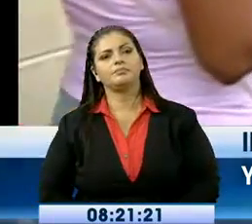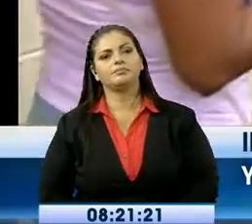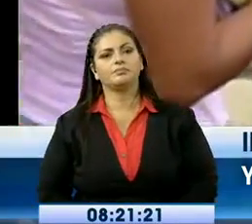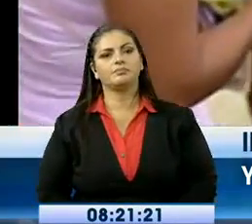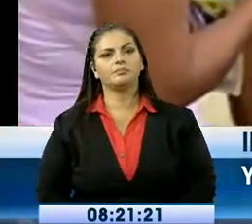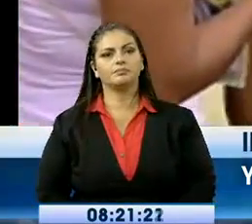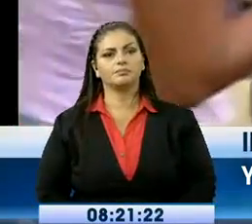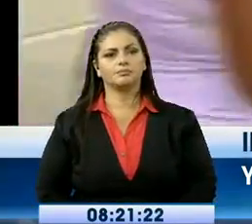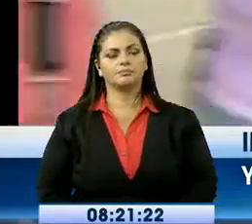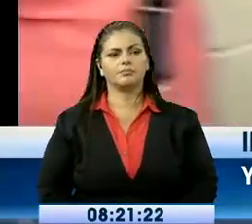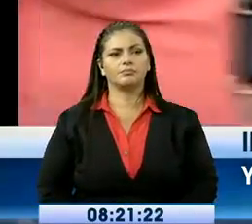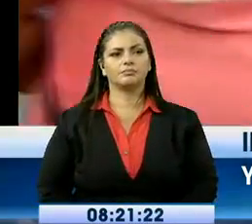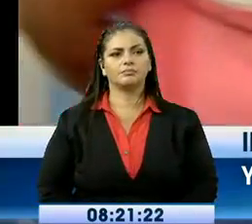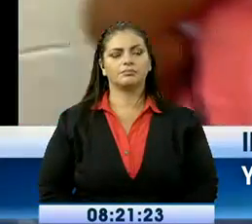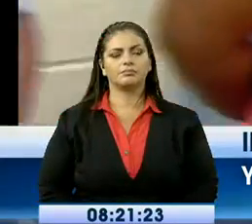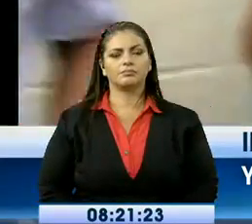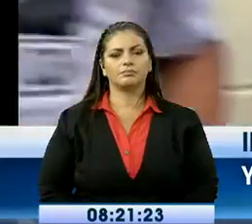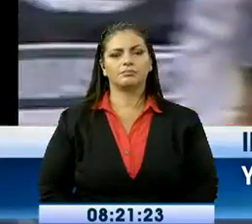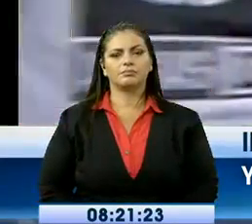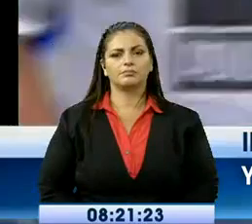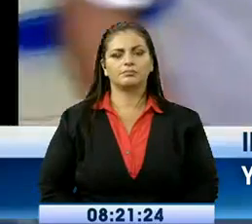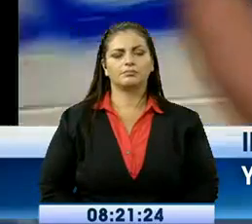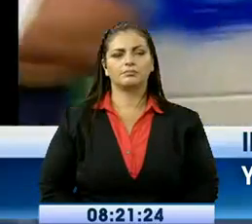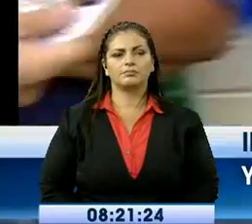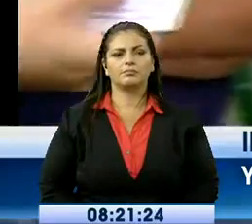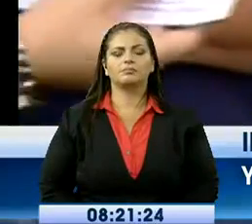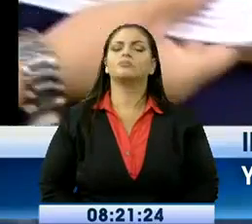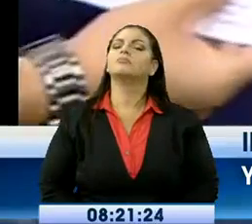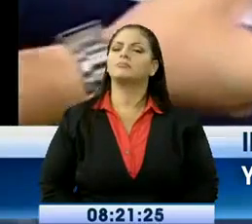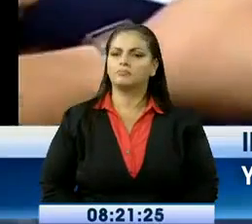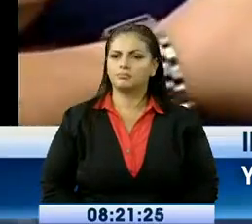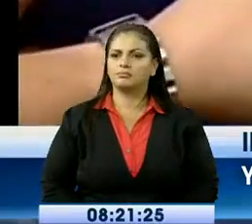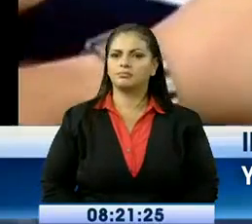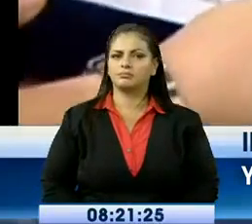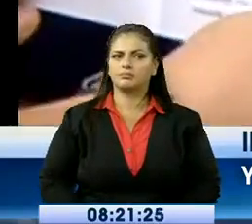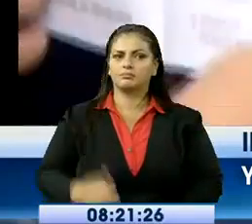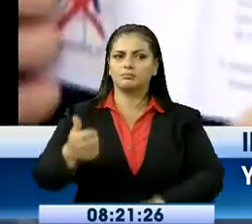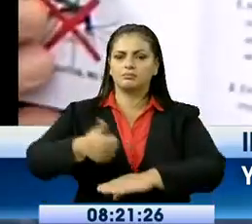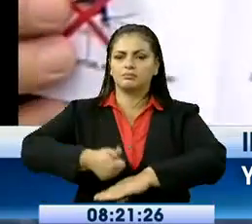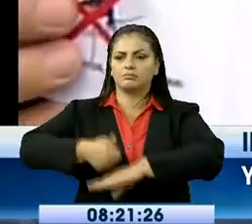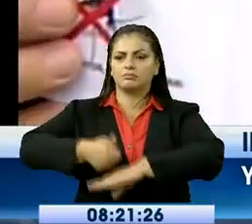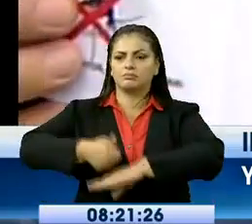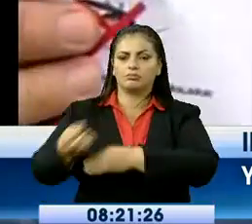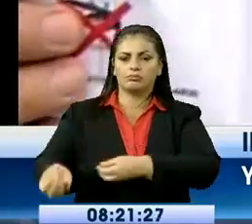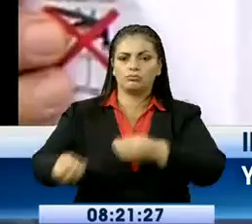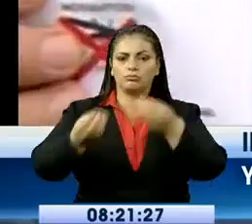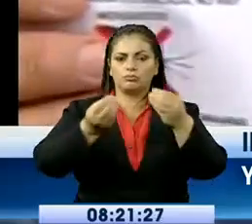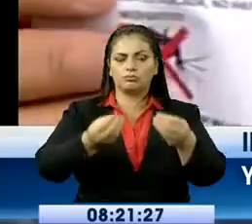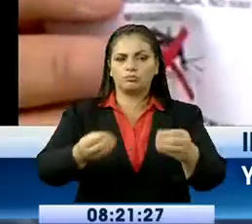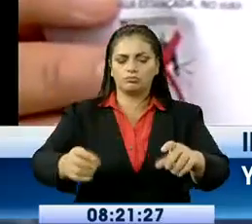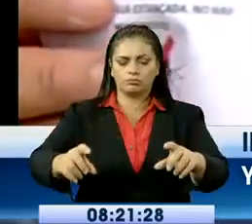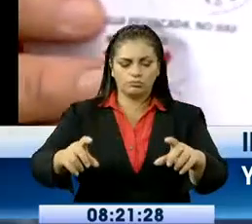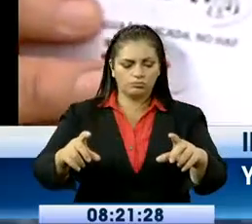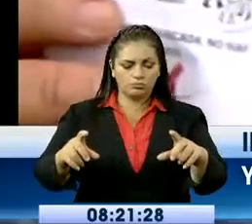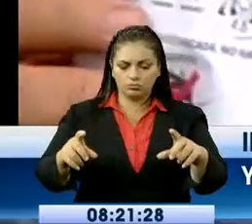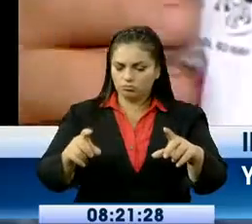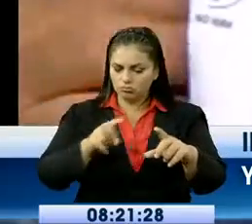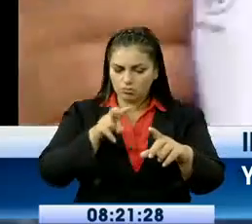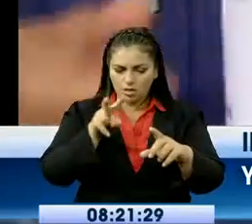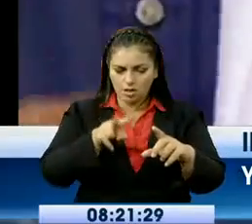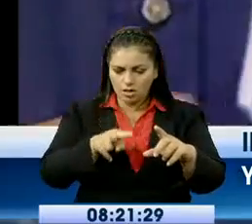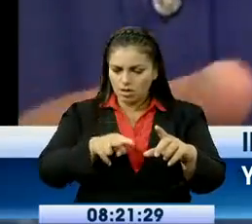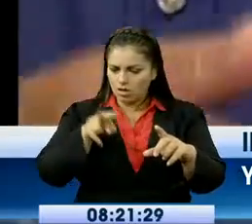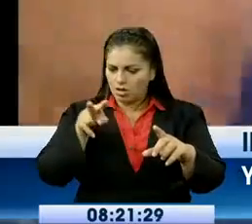Este es el tríptico, ¿no? Esto es lo que les han entregado las autoridades de acá. Exactamente. Y con esto nos estamos que instruyendo de alguna